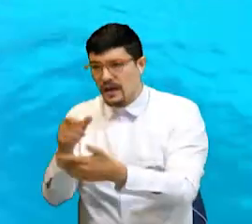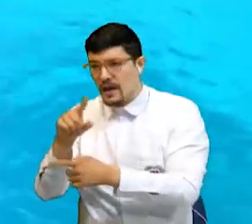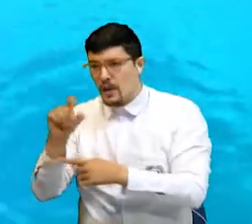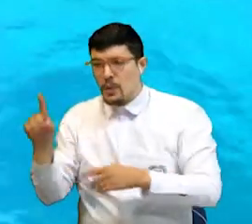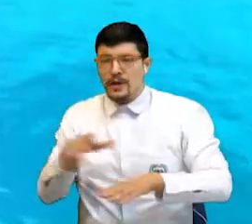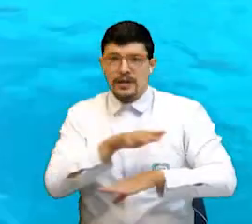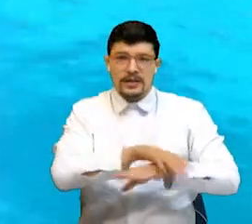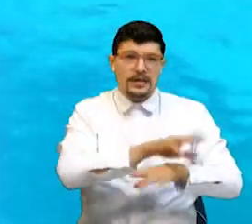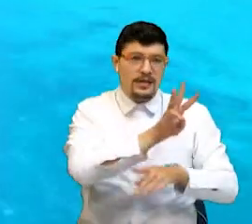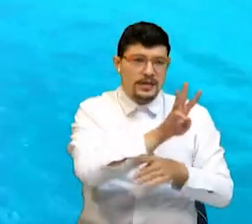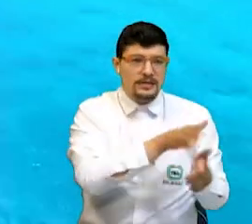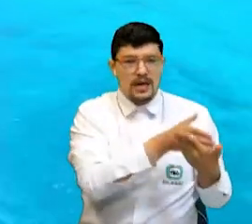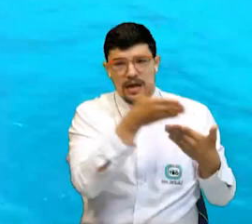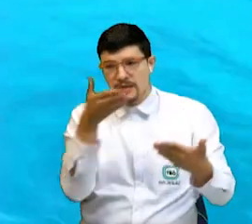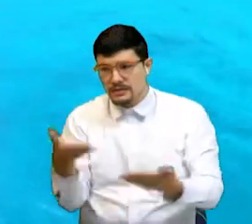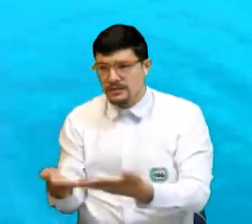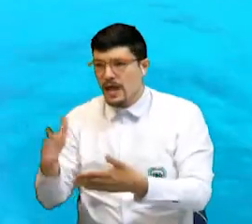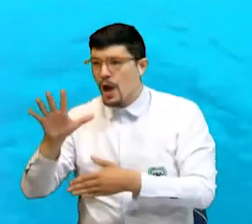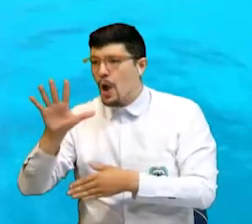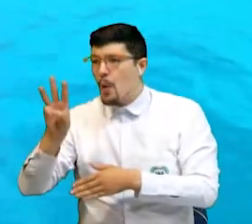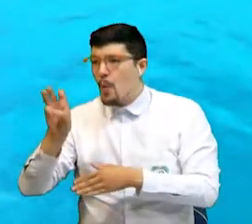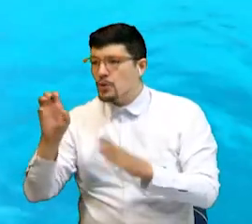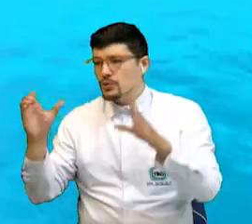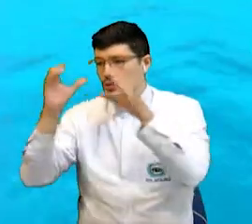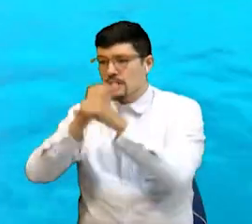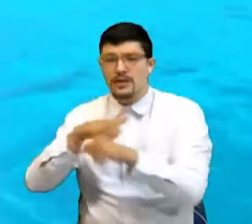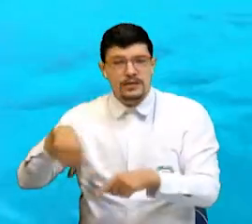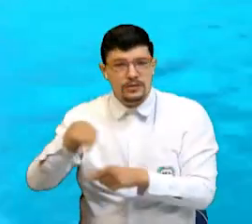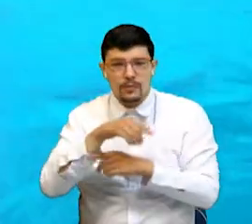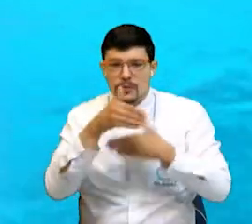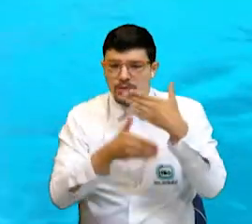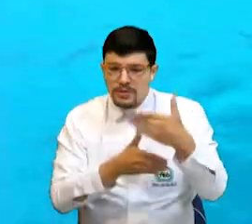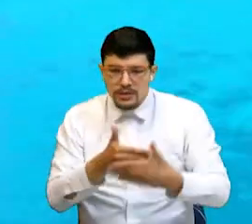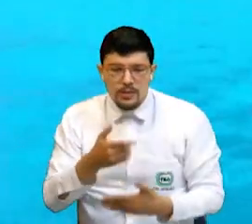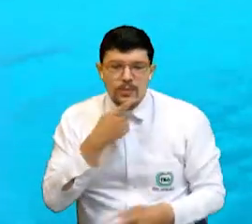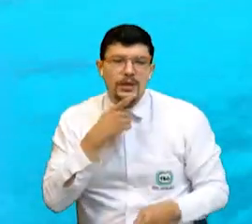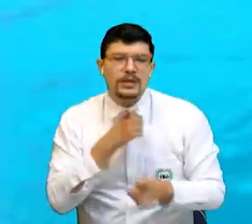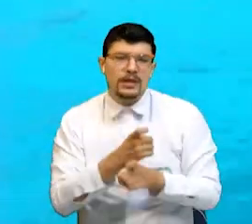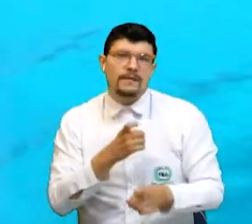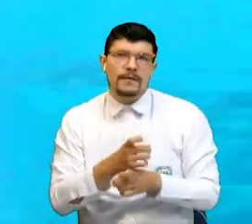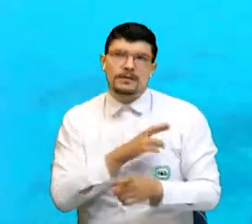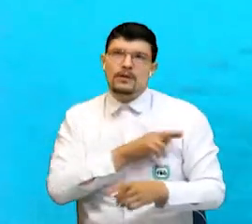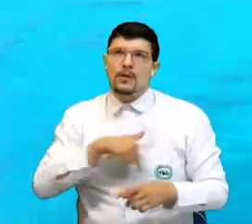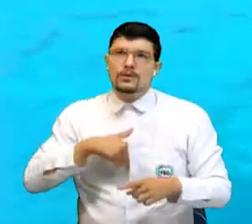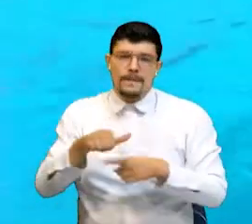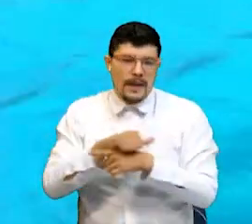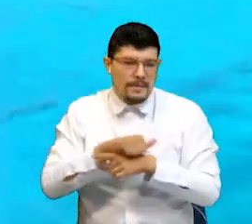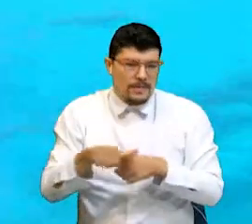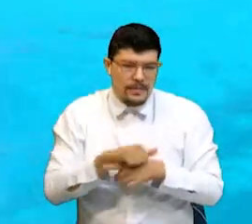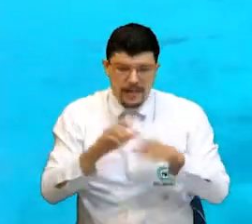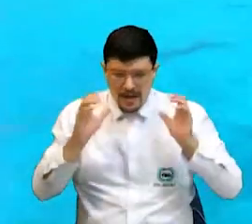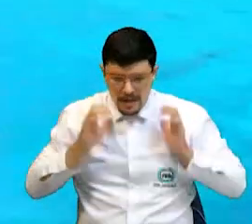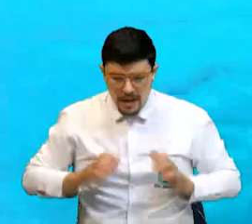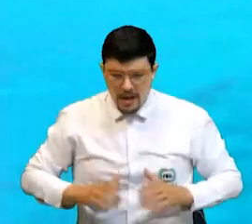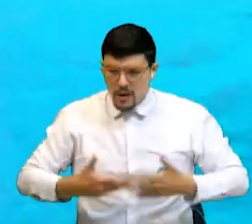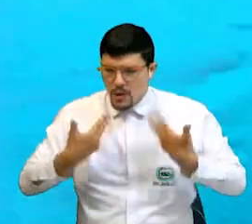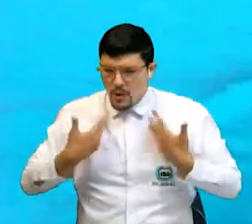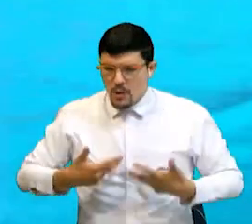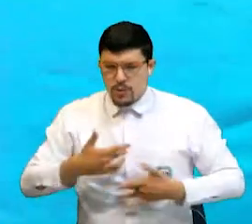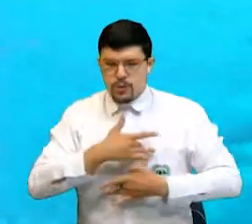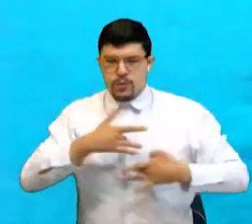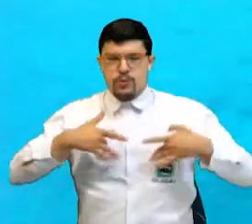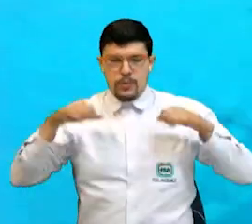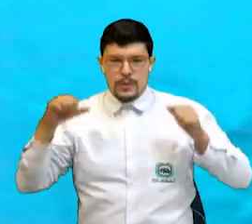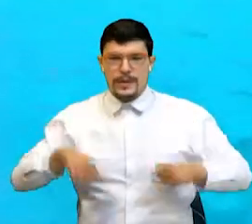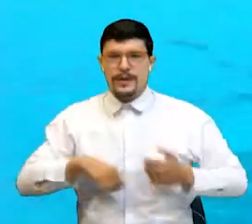hasta las 8 ha sido muy difícil esto no ha tenido qué mucho el físico para poder esto presentarnos